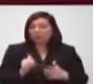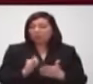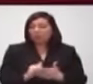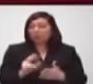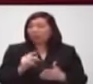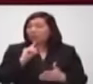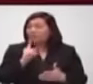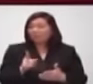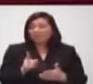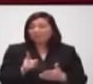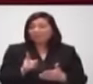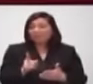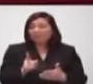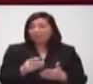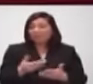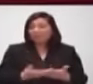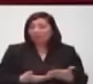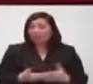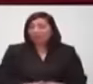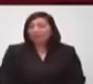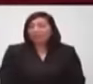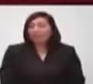que no estaban figurados en el contrato original.